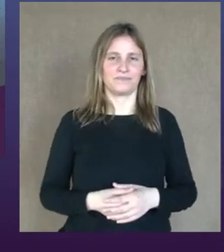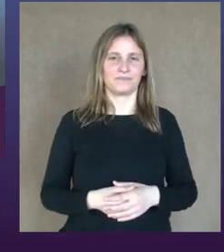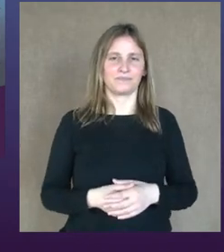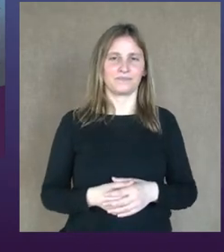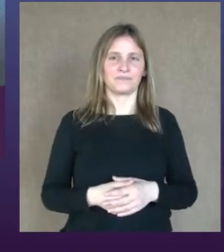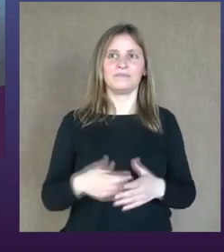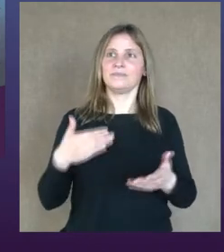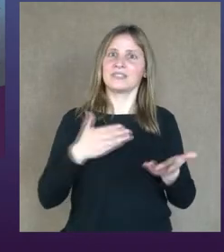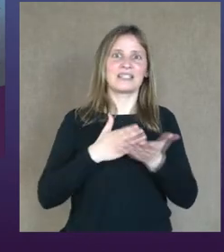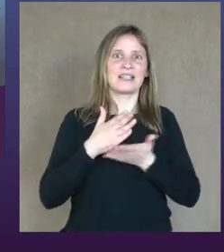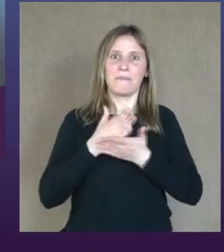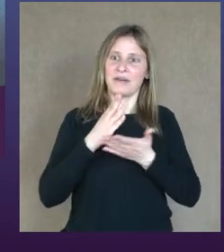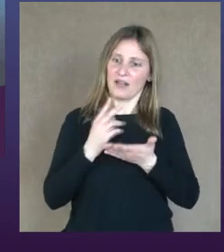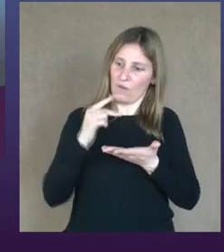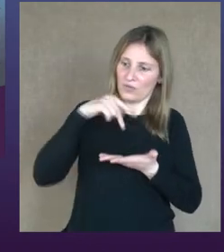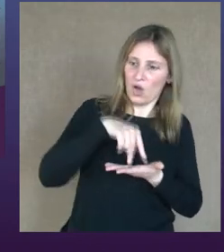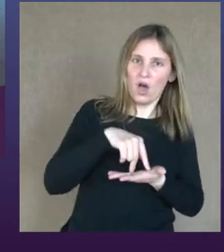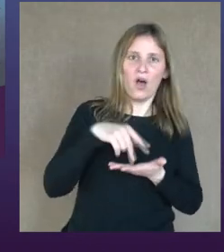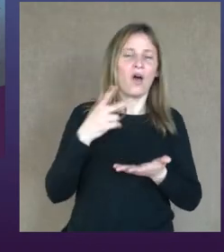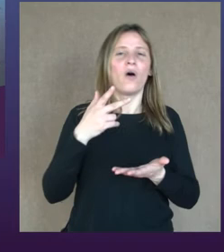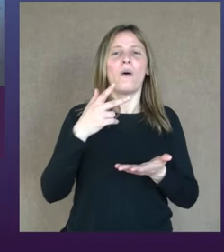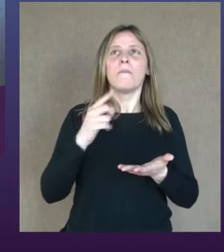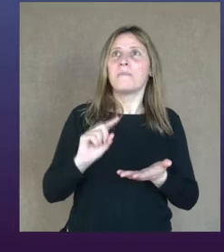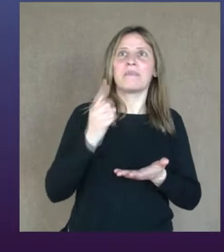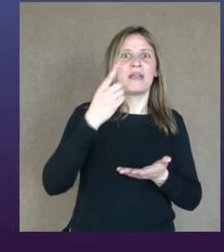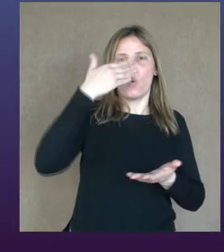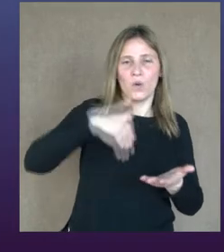Cada vez que uno se sube es un estreno, cada vez es la primera y la última vez, ¿no?